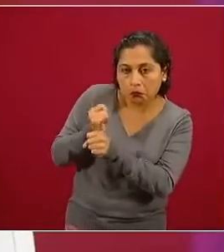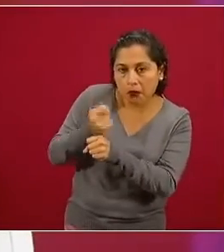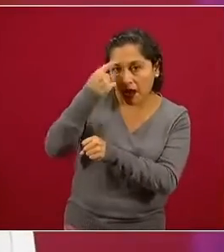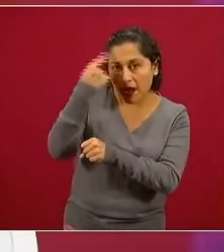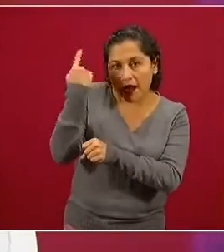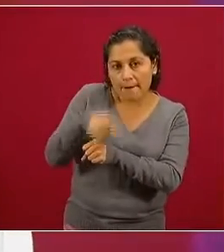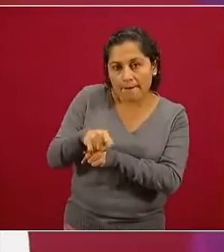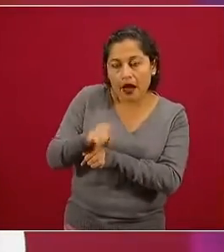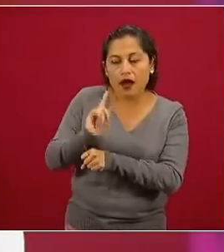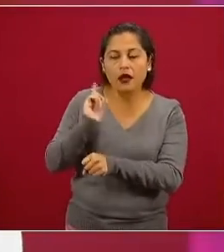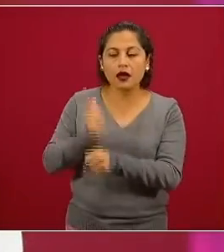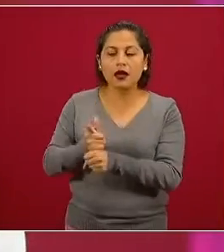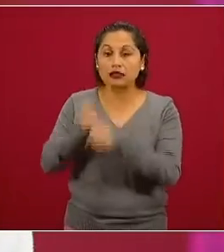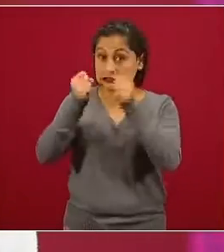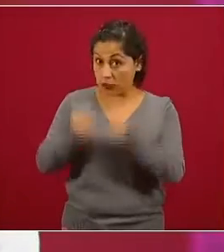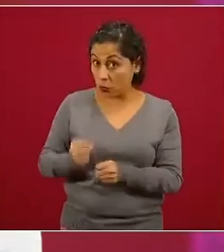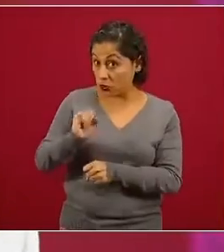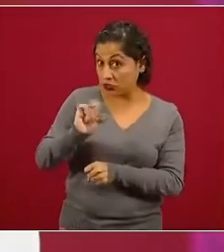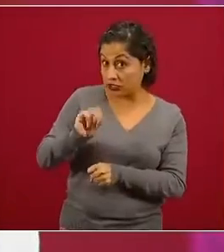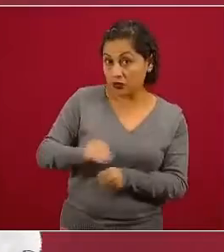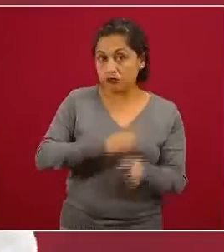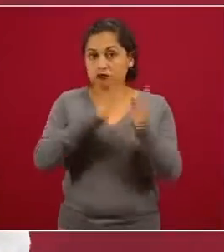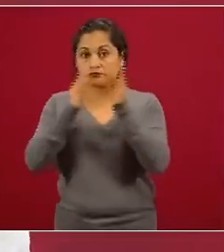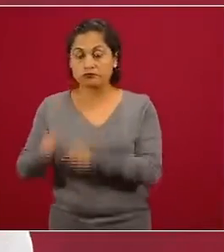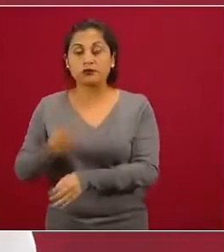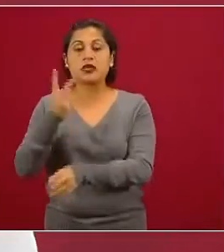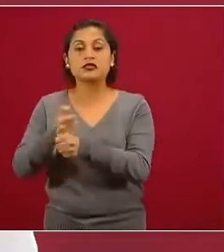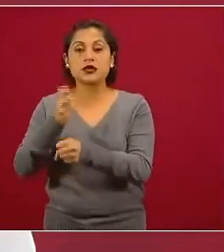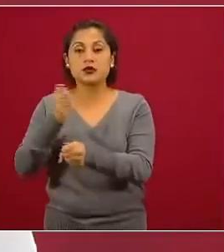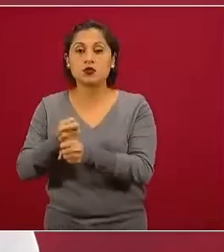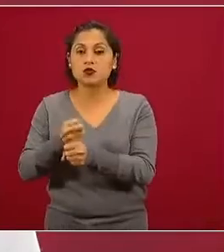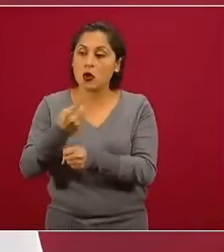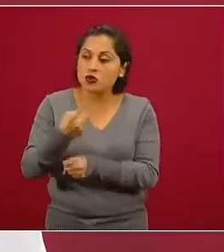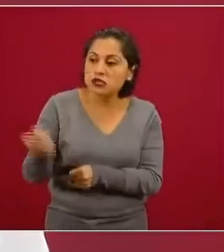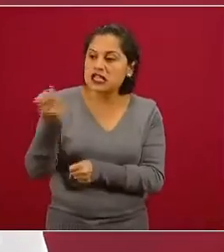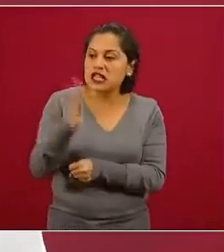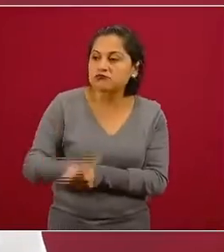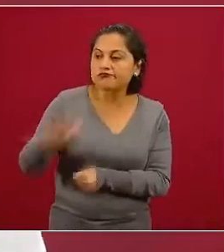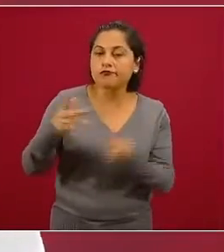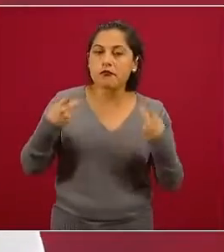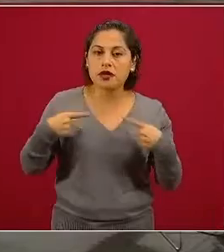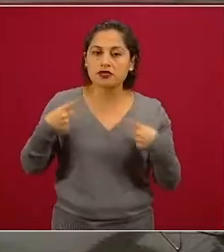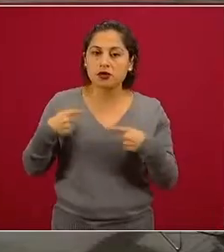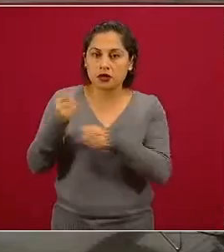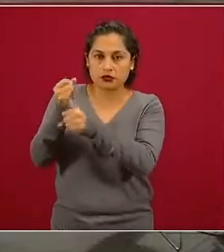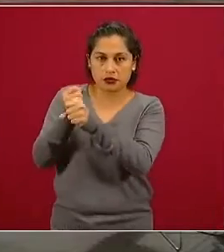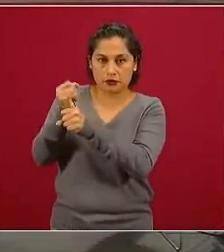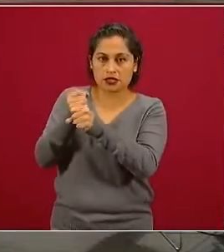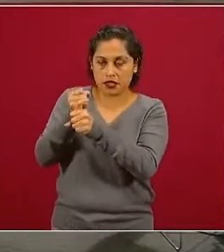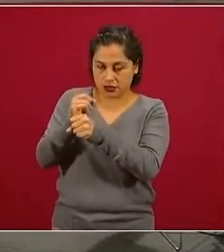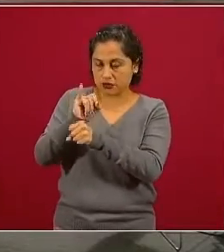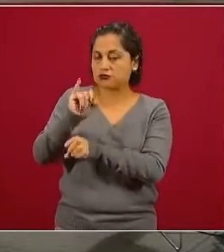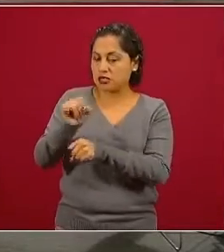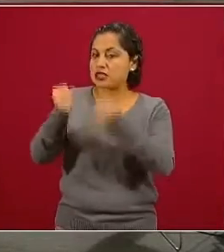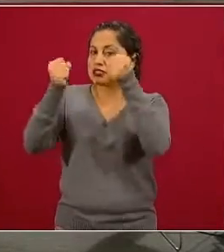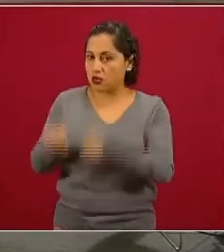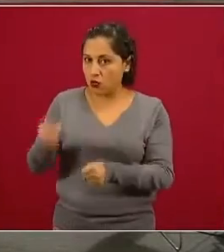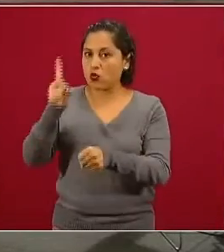casos voluntarios. Hay tres componentes de esa segunda etapa, que son las fases 1, 2 y